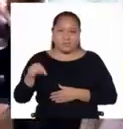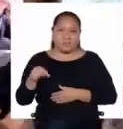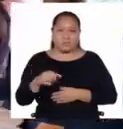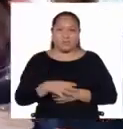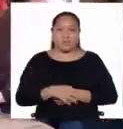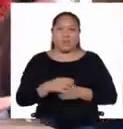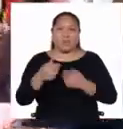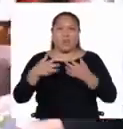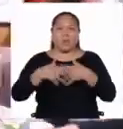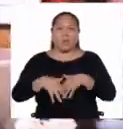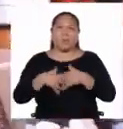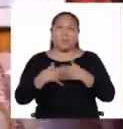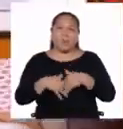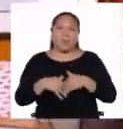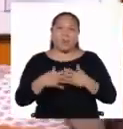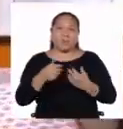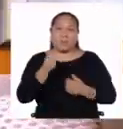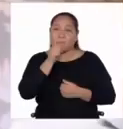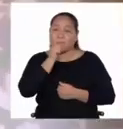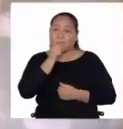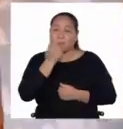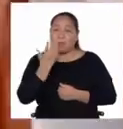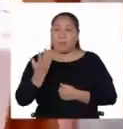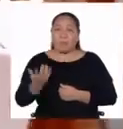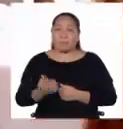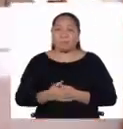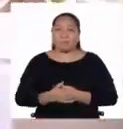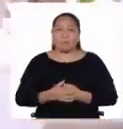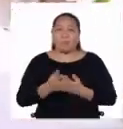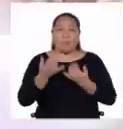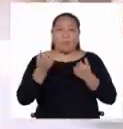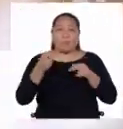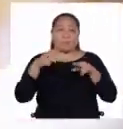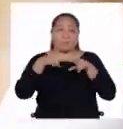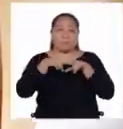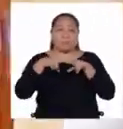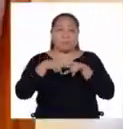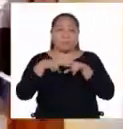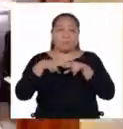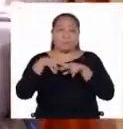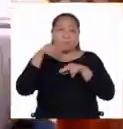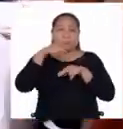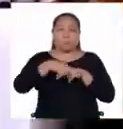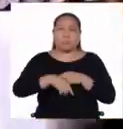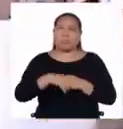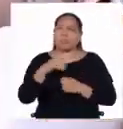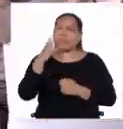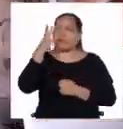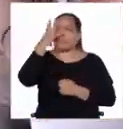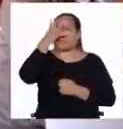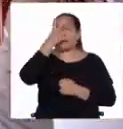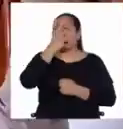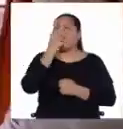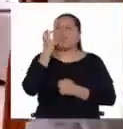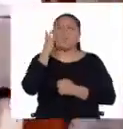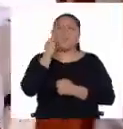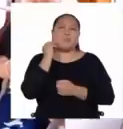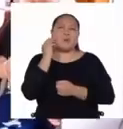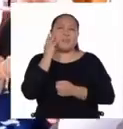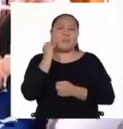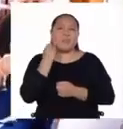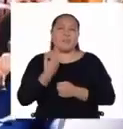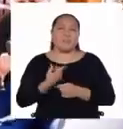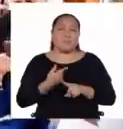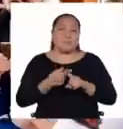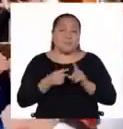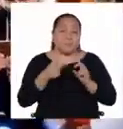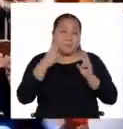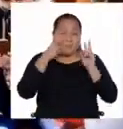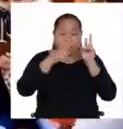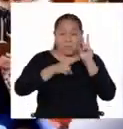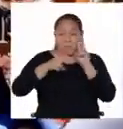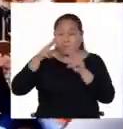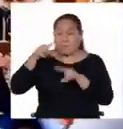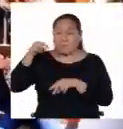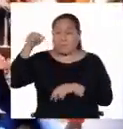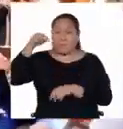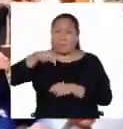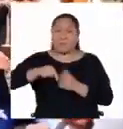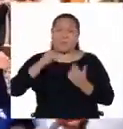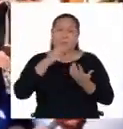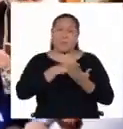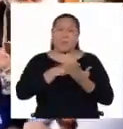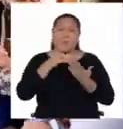Hoy, viajar en este tipo de ferrocarriles es una maravillosa experiencia. Pero como hemos visto a lo largo de este